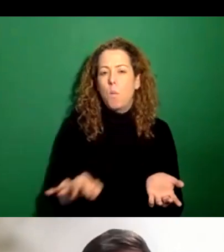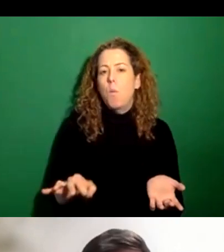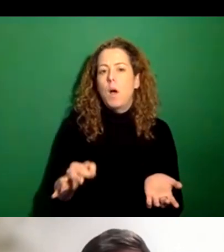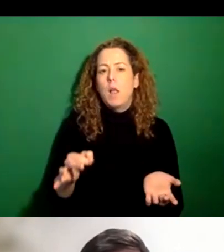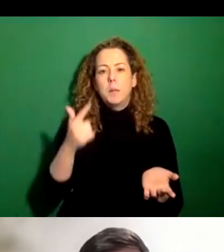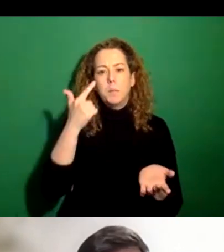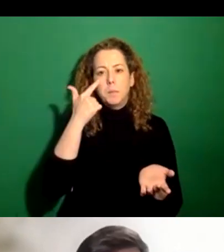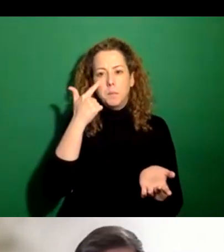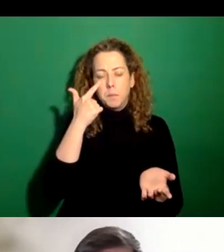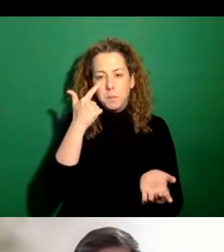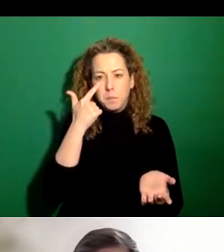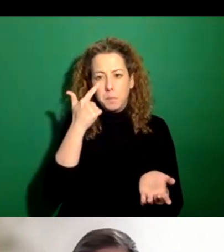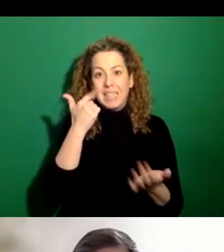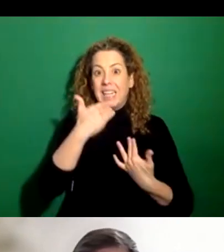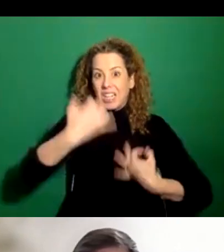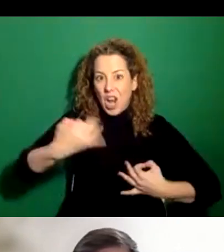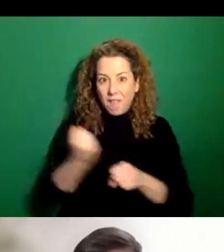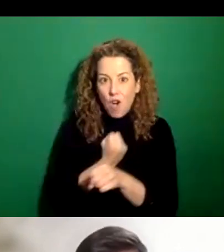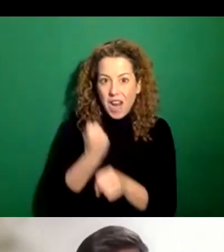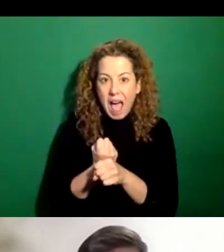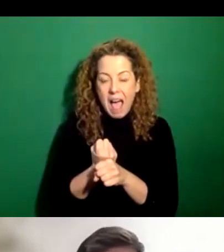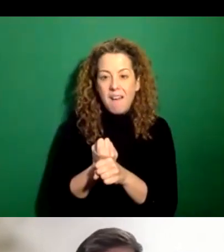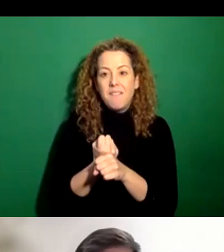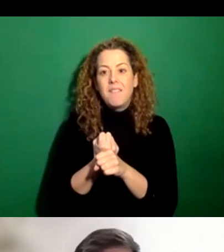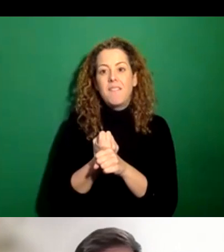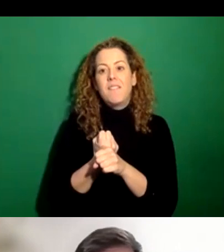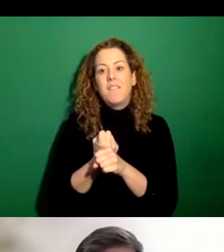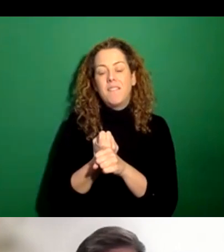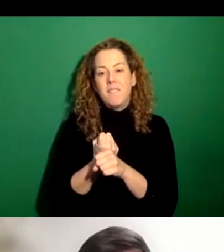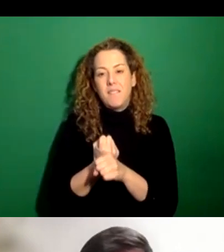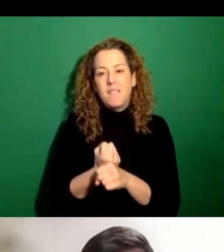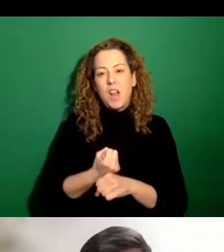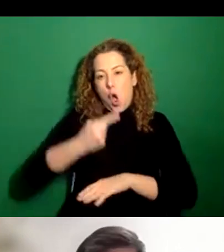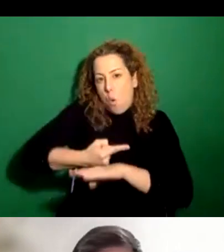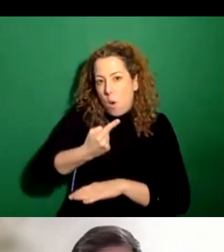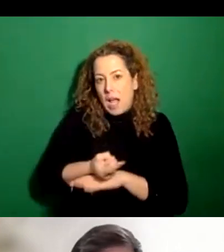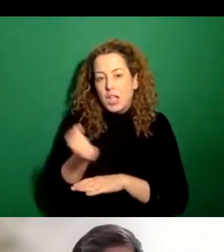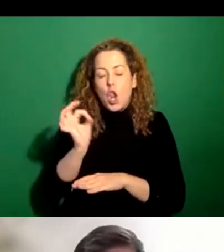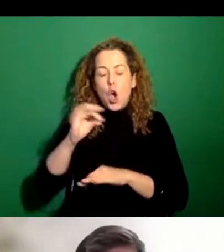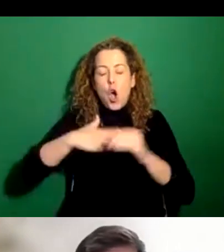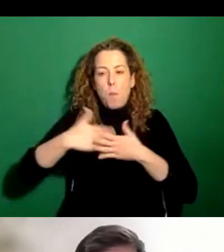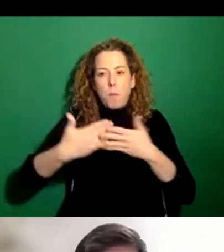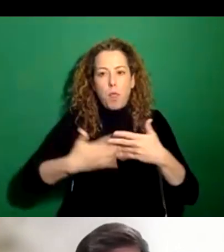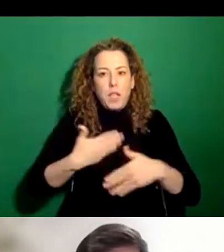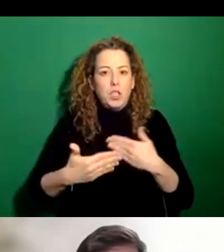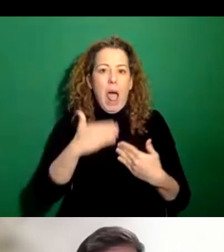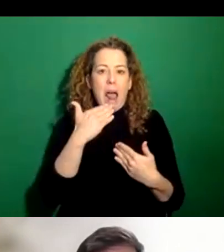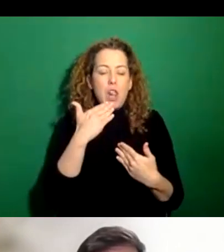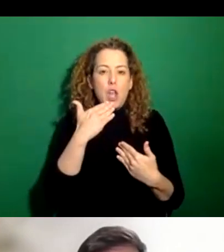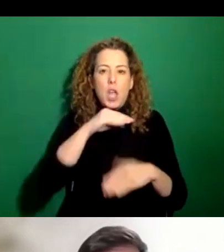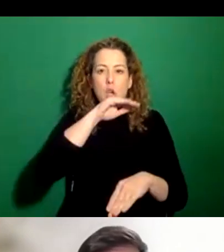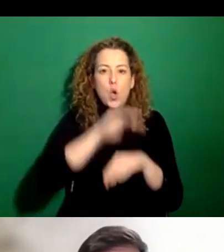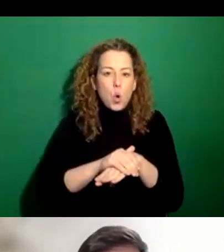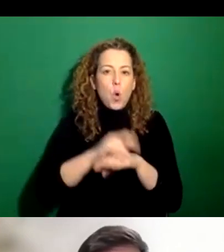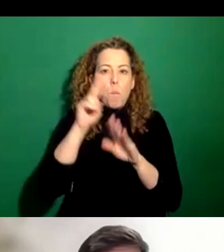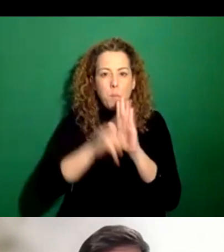era los riesgos laborales, que se volvieron obligatorios, lo que ahora son los procesos de compliance, de cumplimiento normativo, que